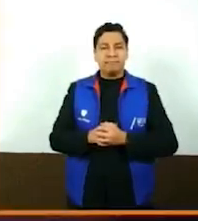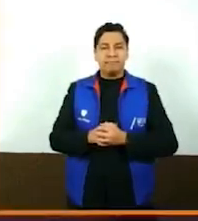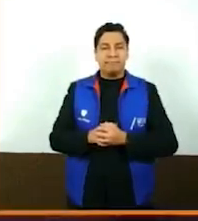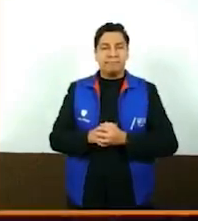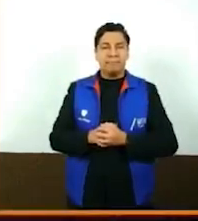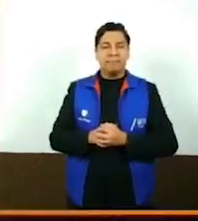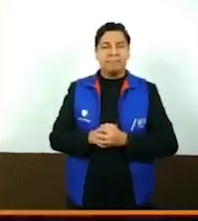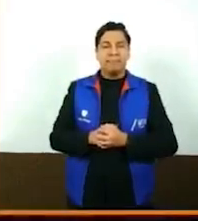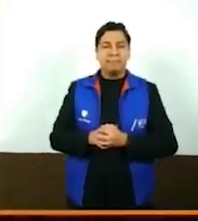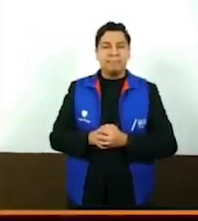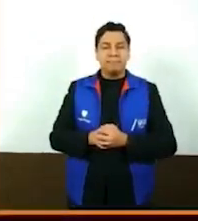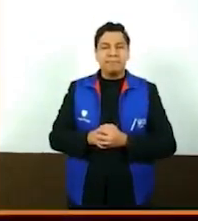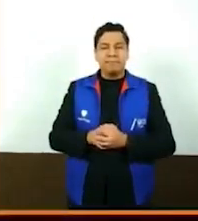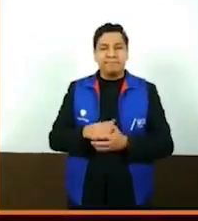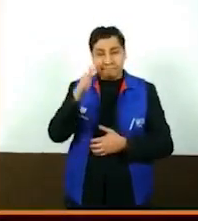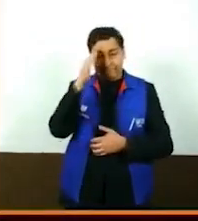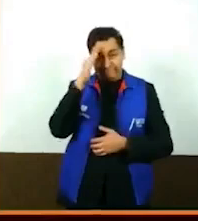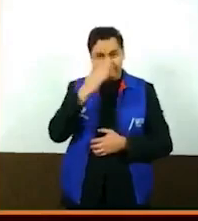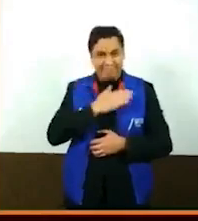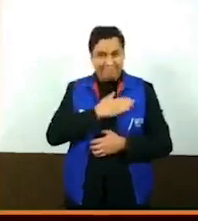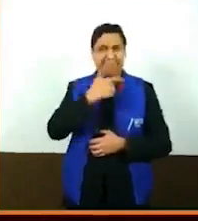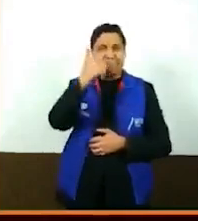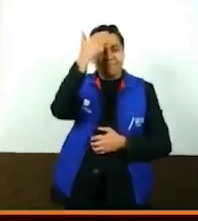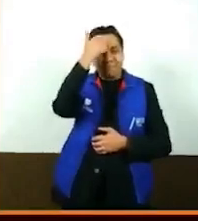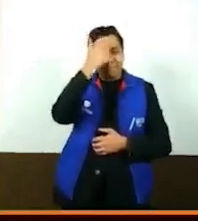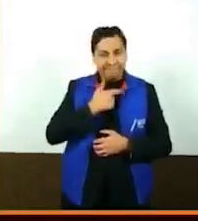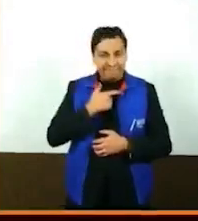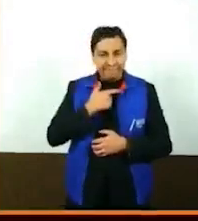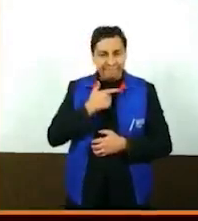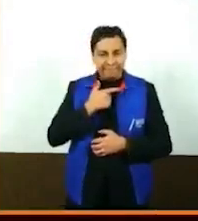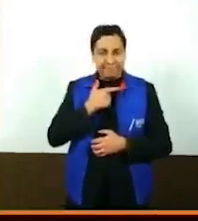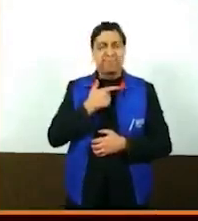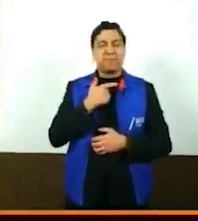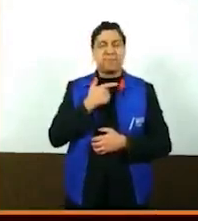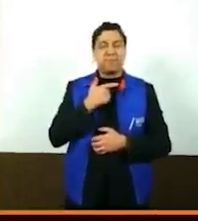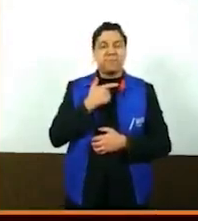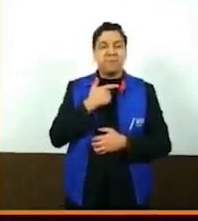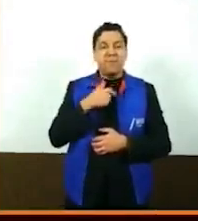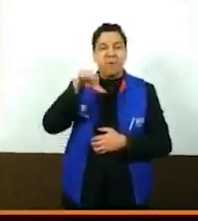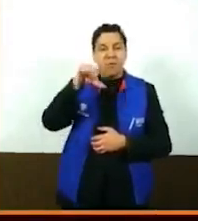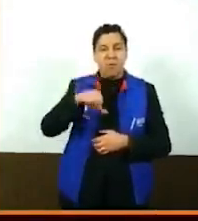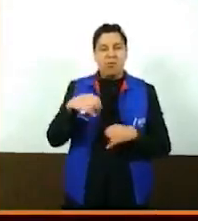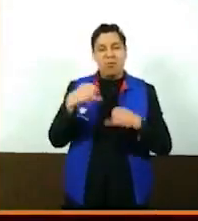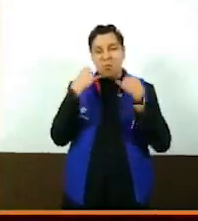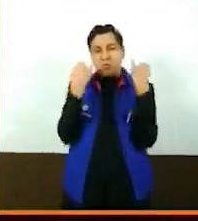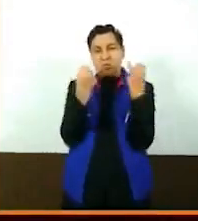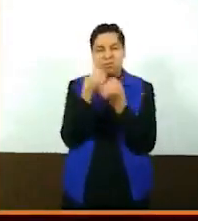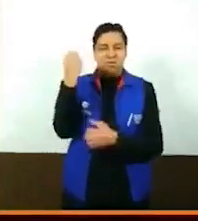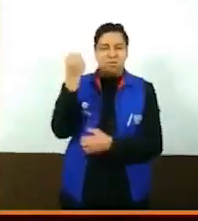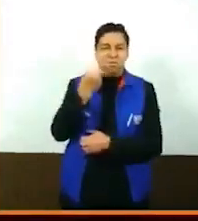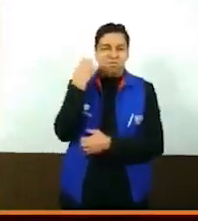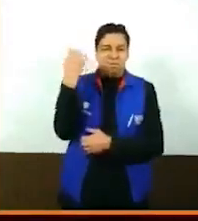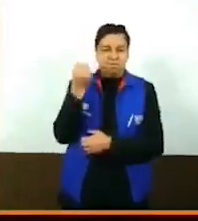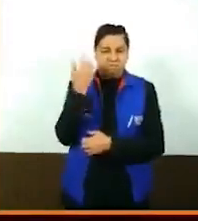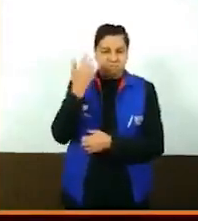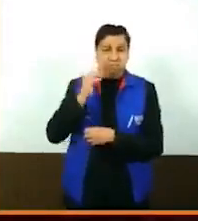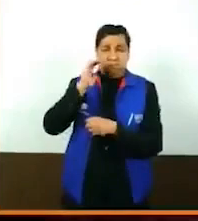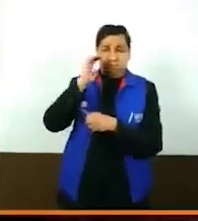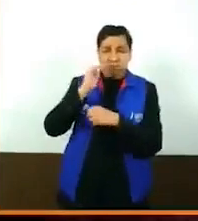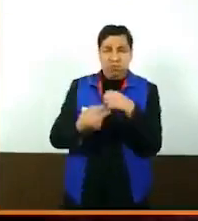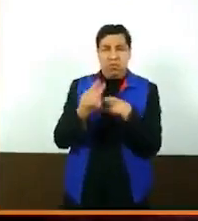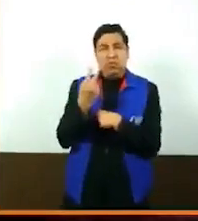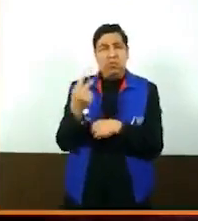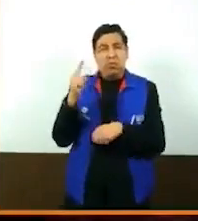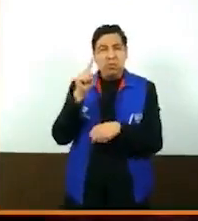Bien, pues, buena noche, muy bienvenidas, bienvenidos a esta ceremonia. Con esta ceremonia vamos a concluir dos